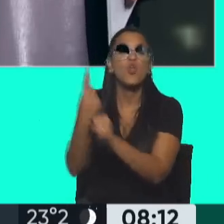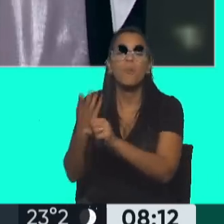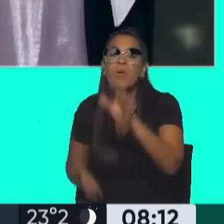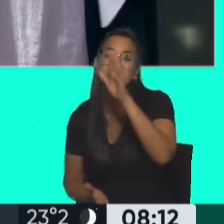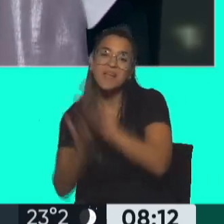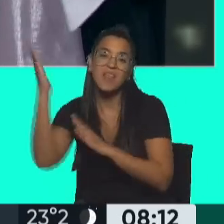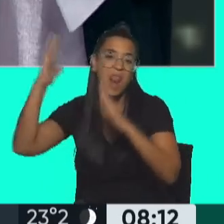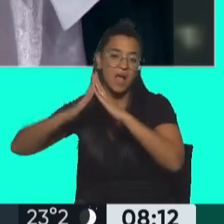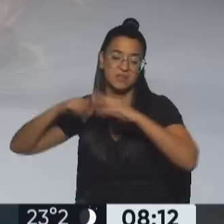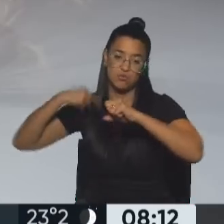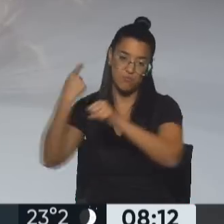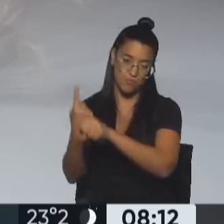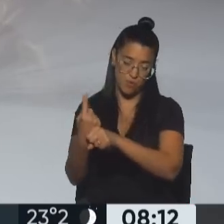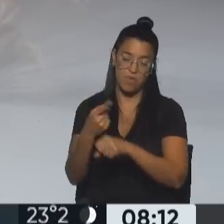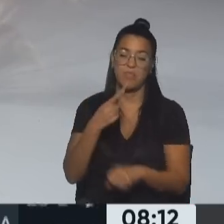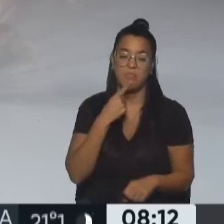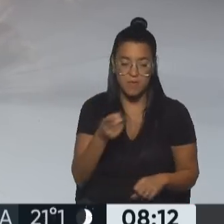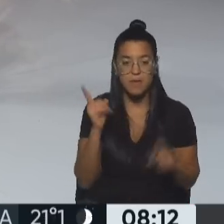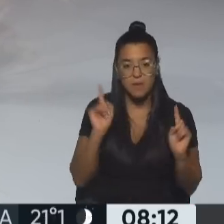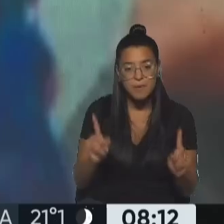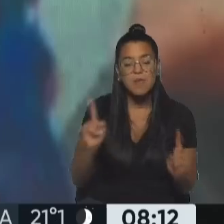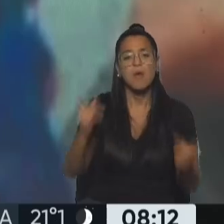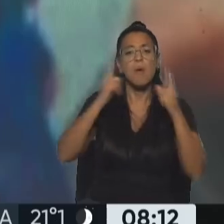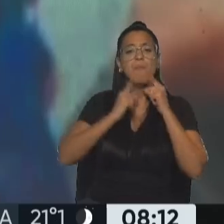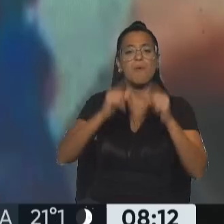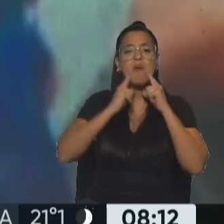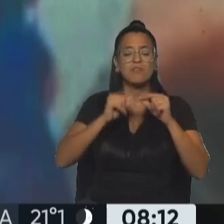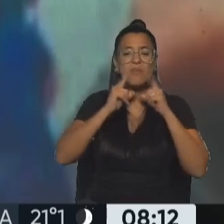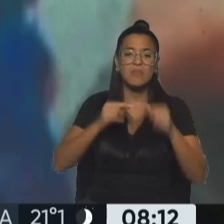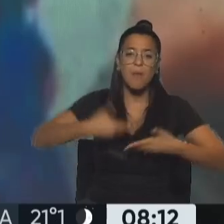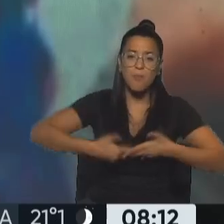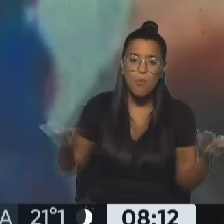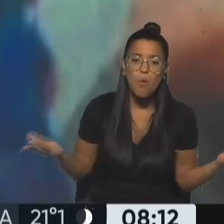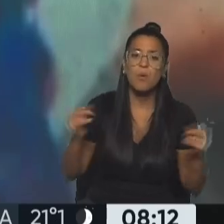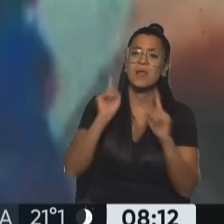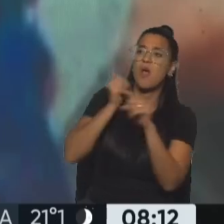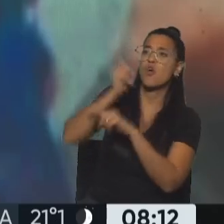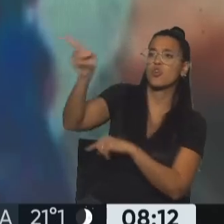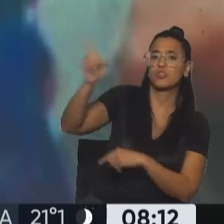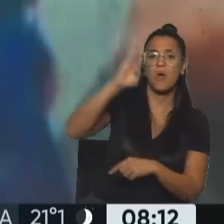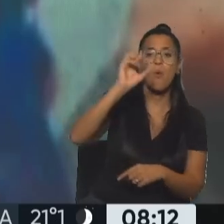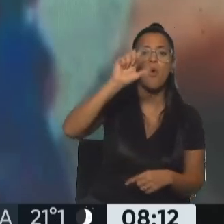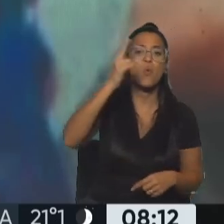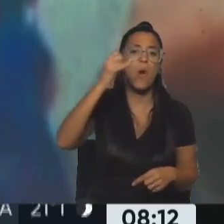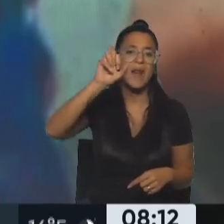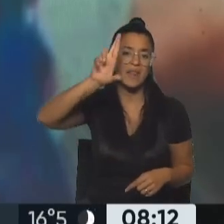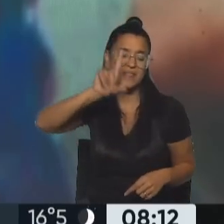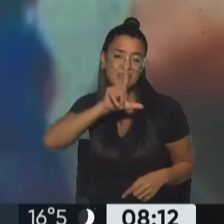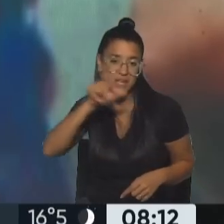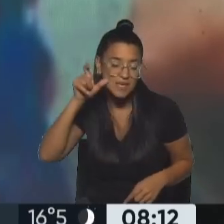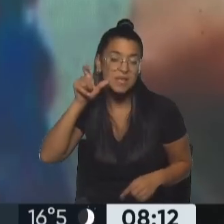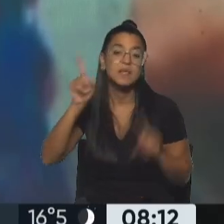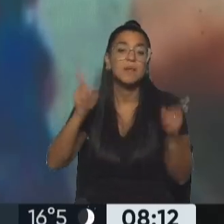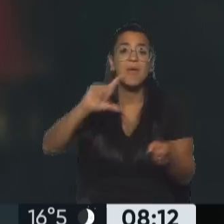de la casa claro evita todo esto que está sucediendo no la protesta pública el rechazo a boluarte y el pedido por el que Castillo